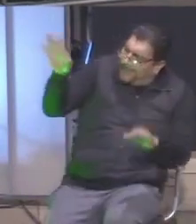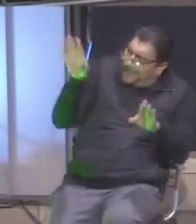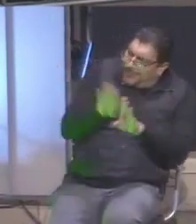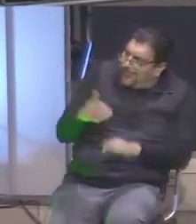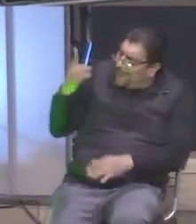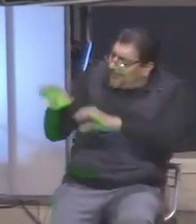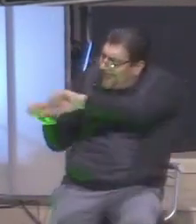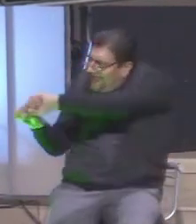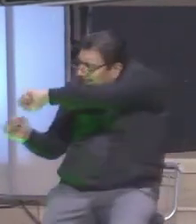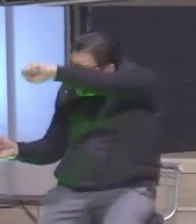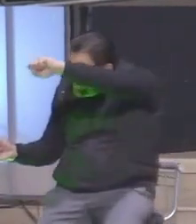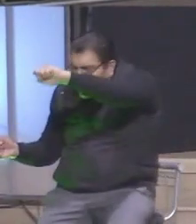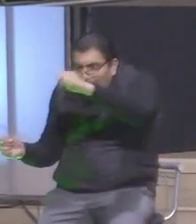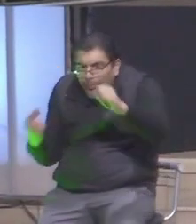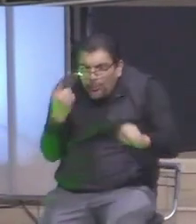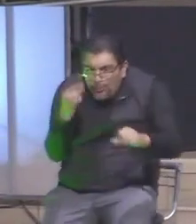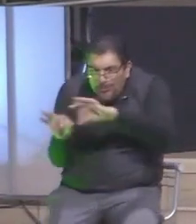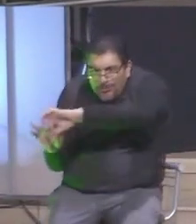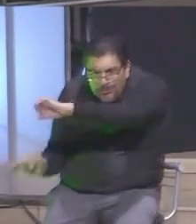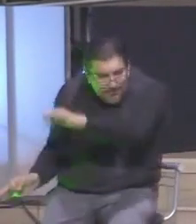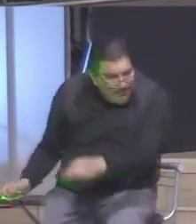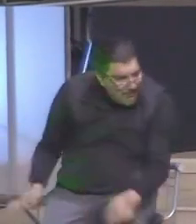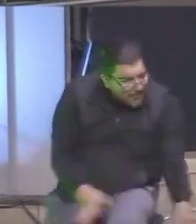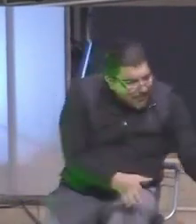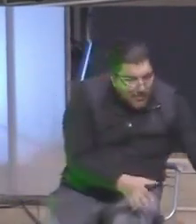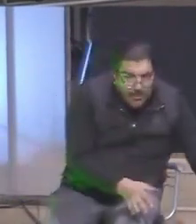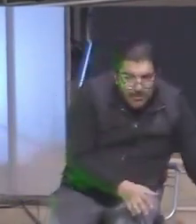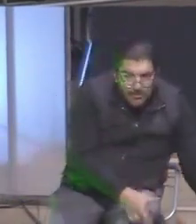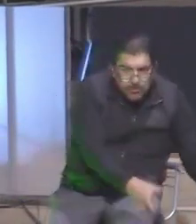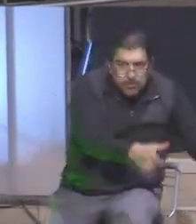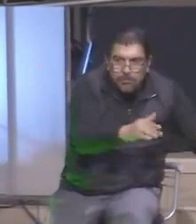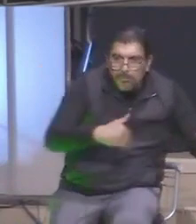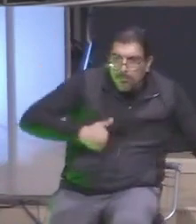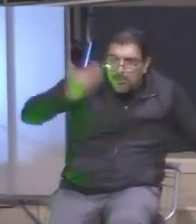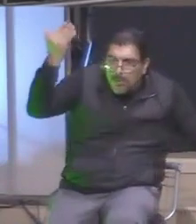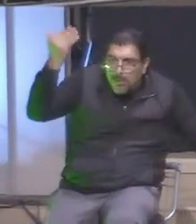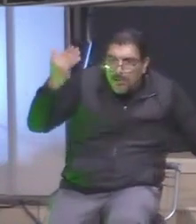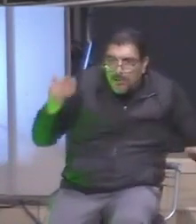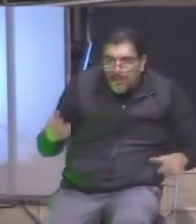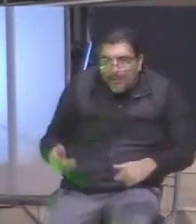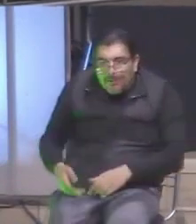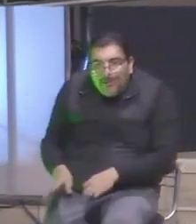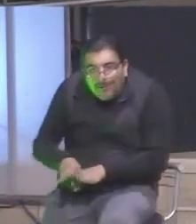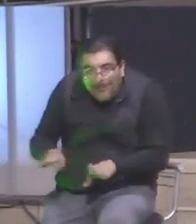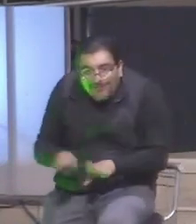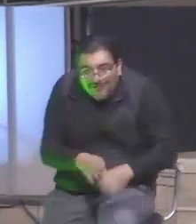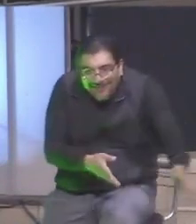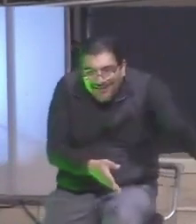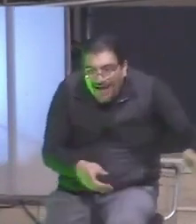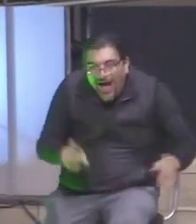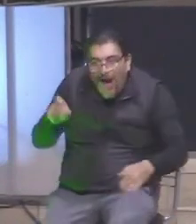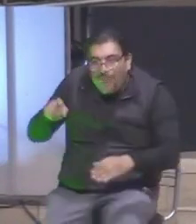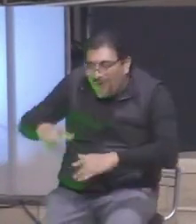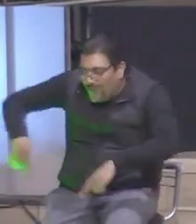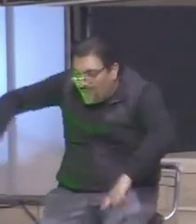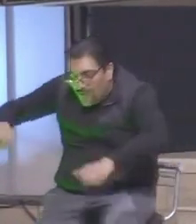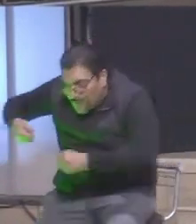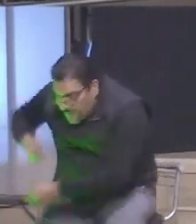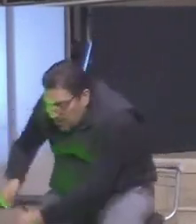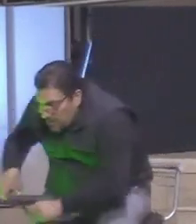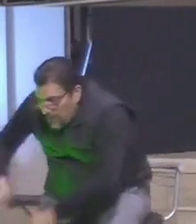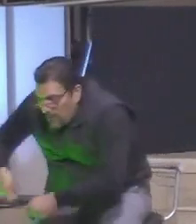un palo hace milagros levanta hachas con un palo